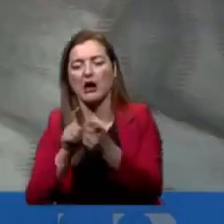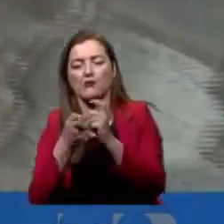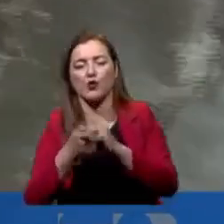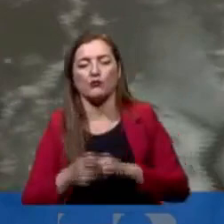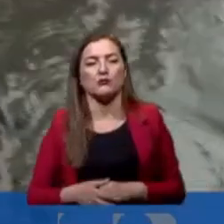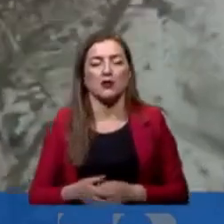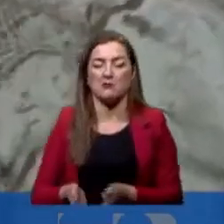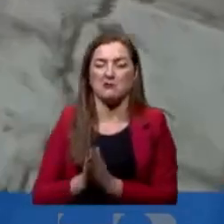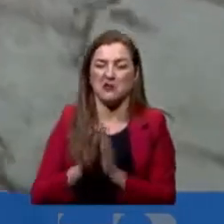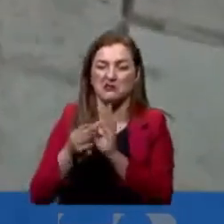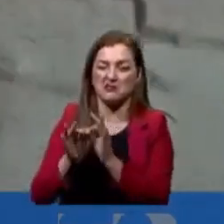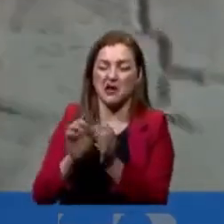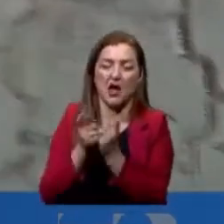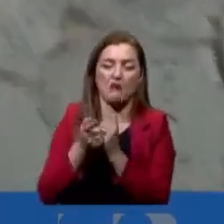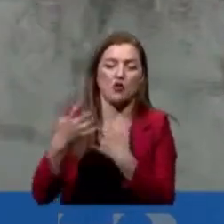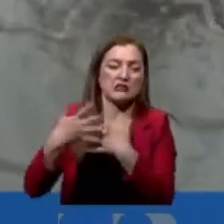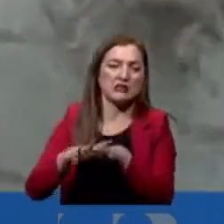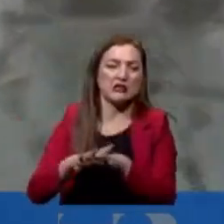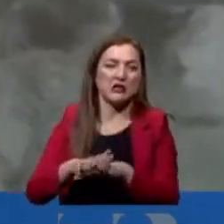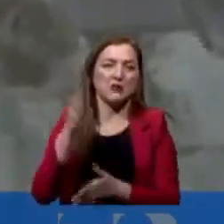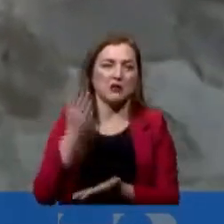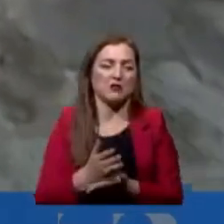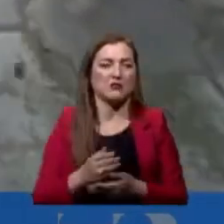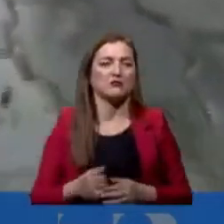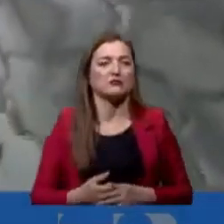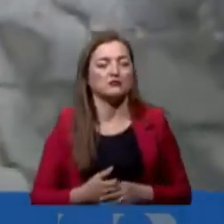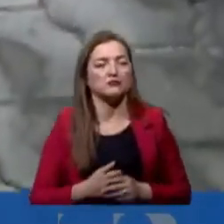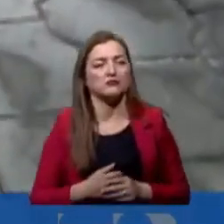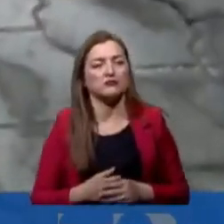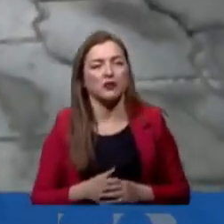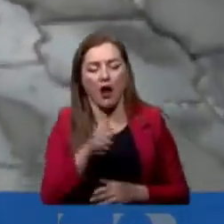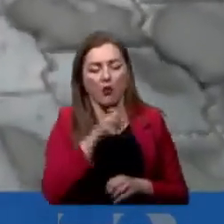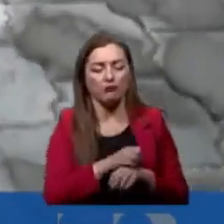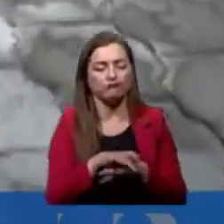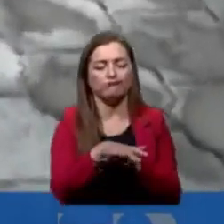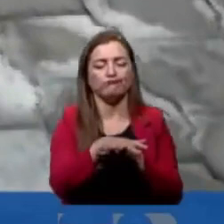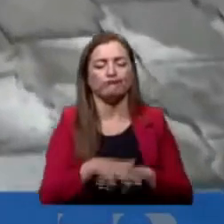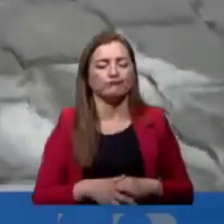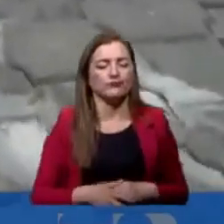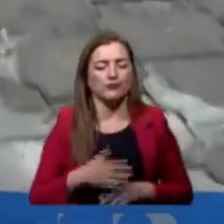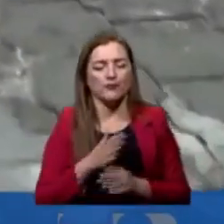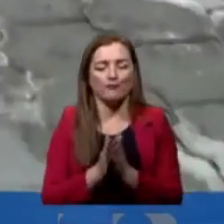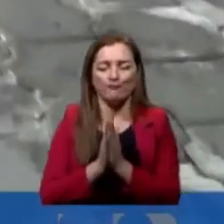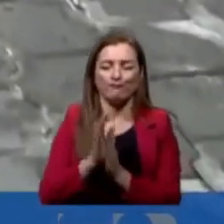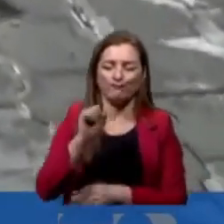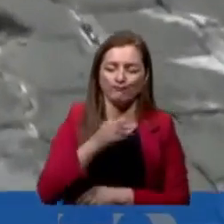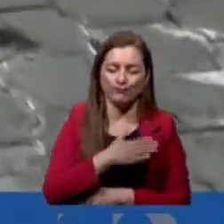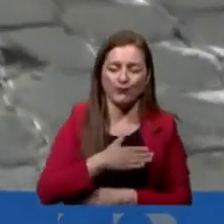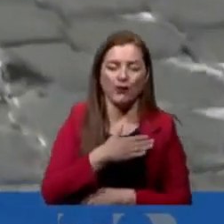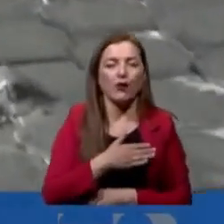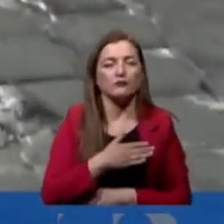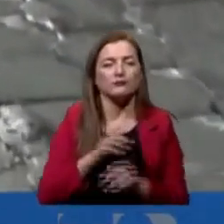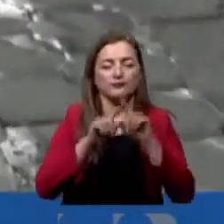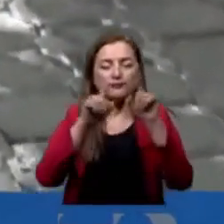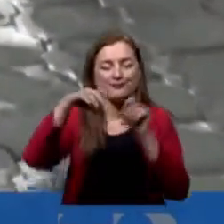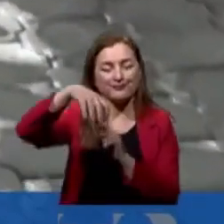rehabilitación integral entonces para evitar que siga habiendo estas fugas recurrentes. Sí, por favor, pedimos nosotros al